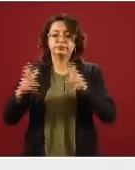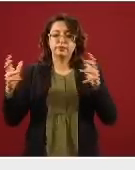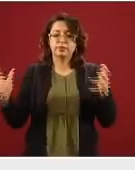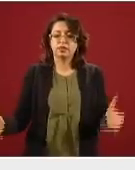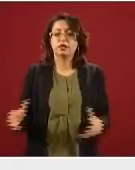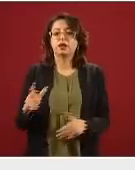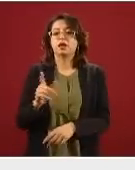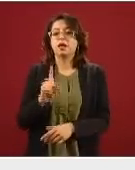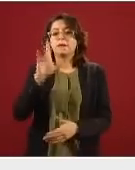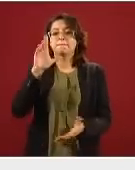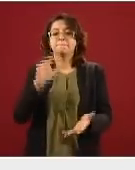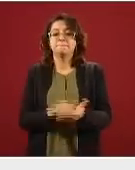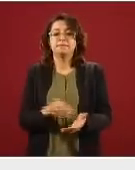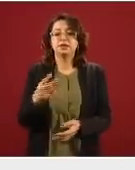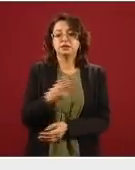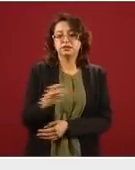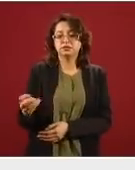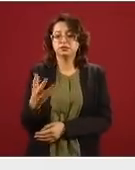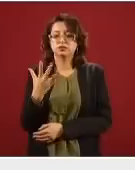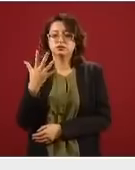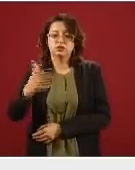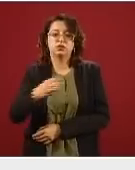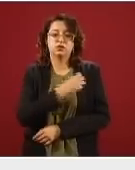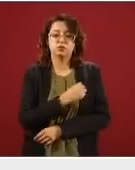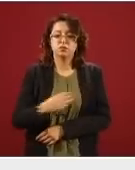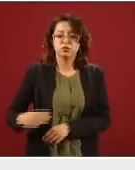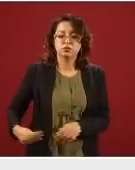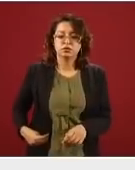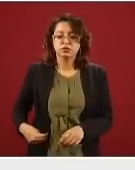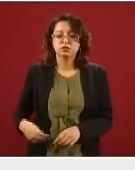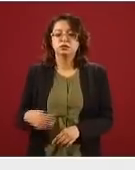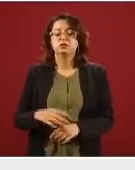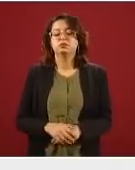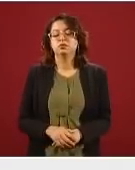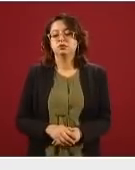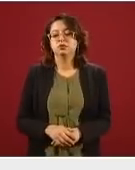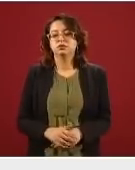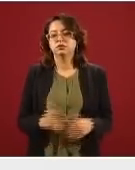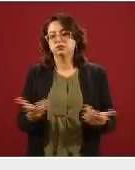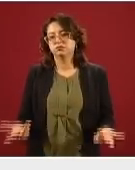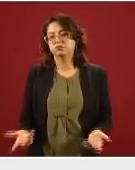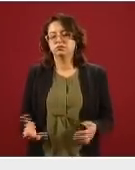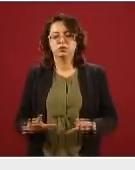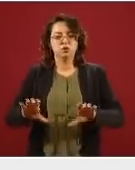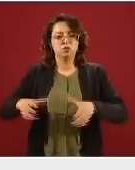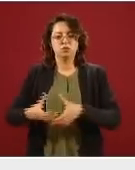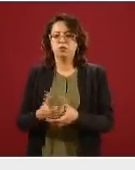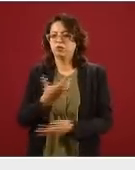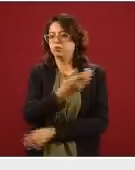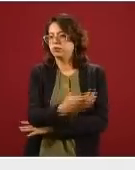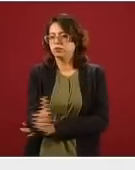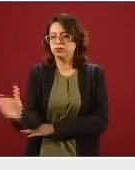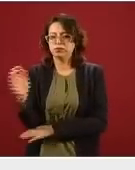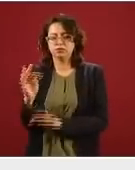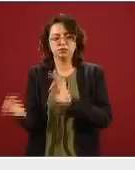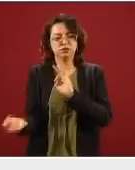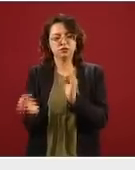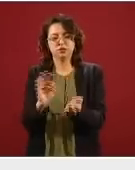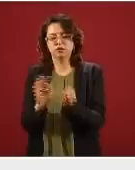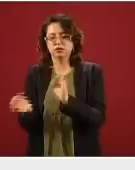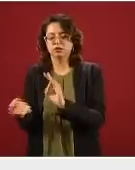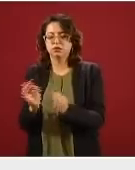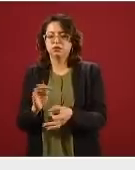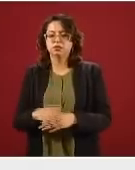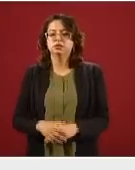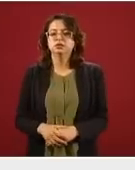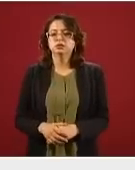en más de 1,305 municipios y una gran cantidad de comunidades rurales. ¿Ofrece envíos